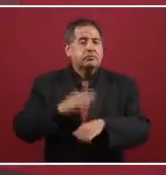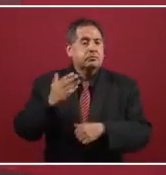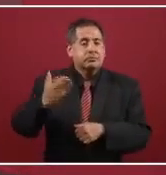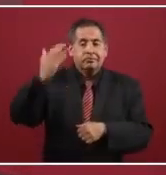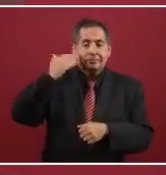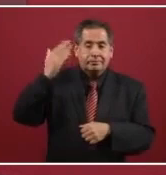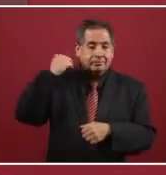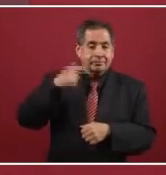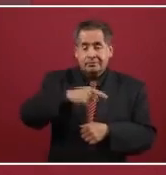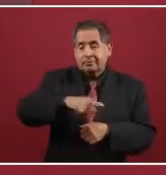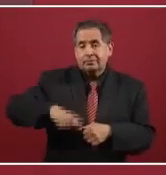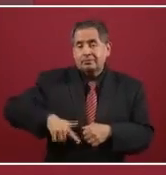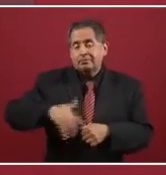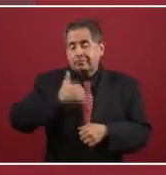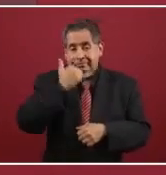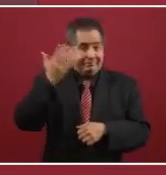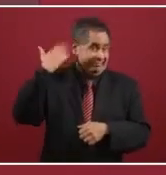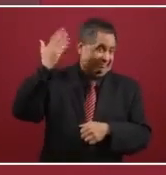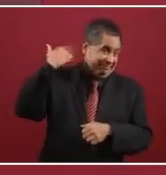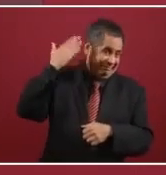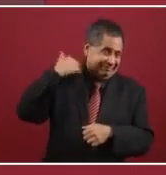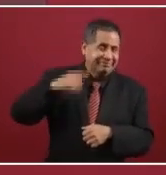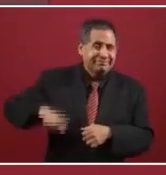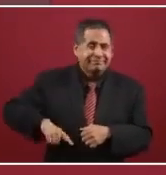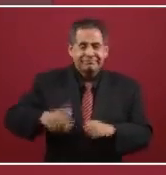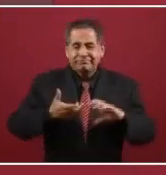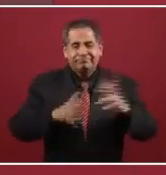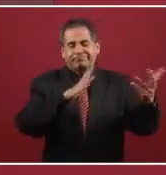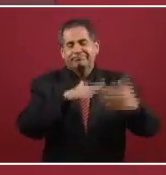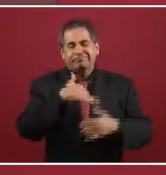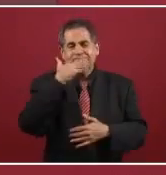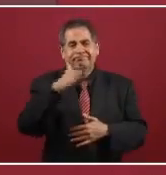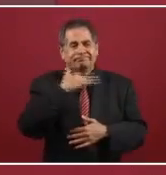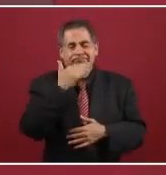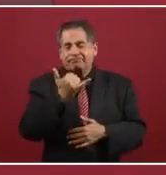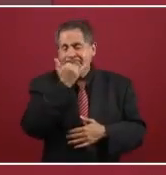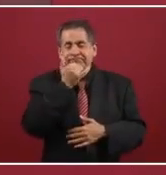el gobierno, se corrompió,